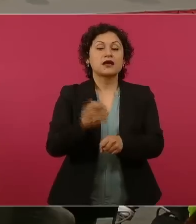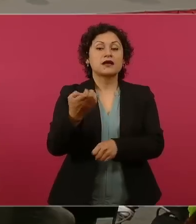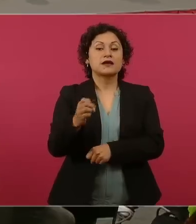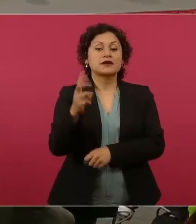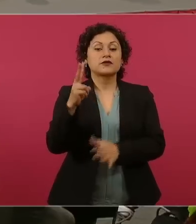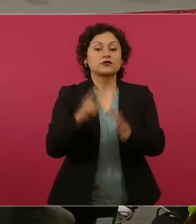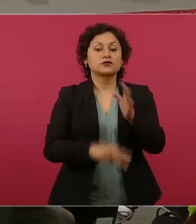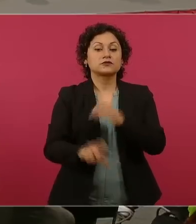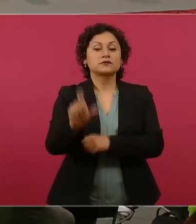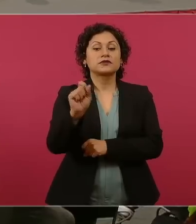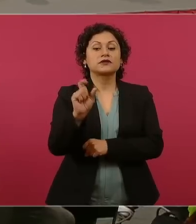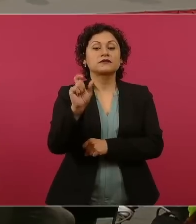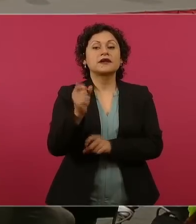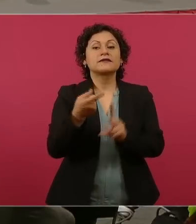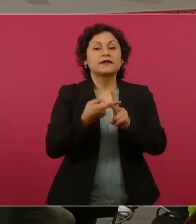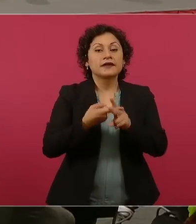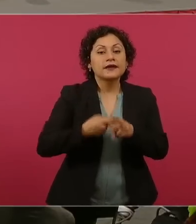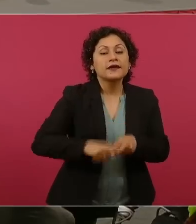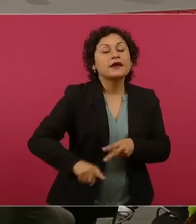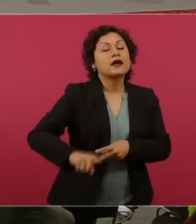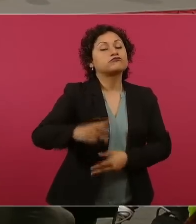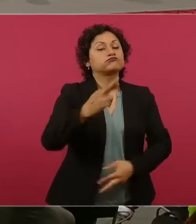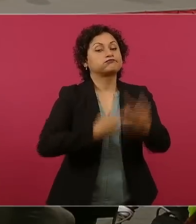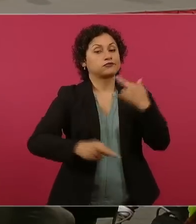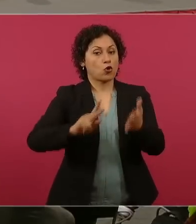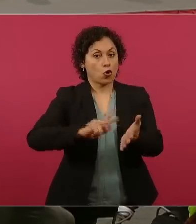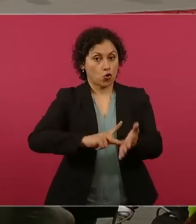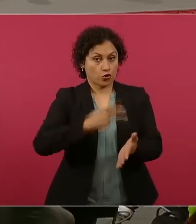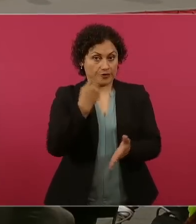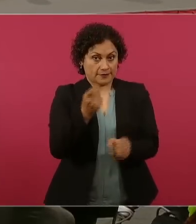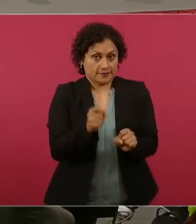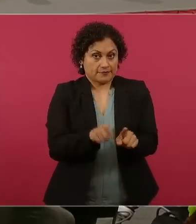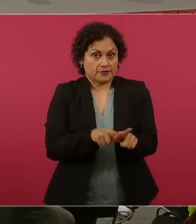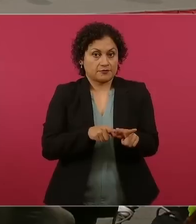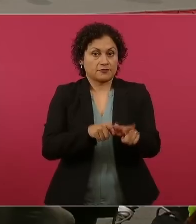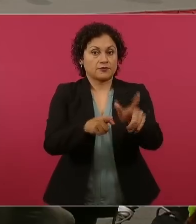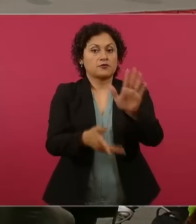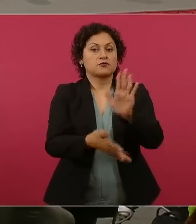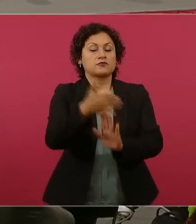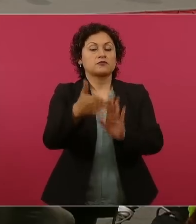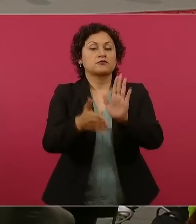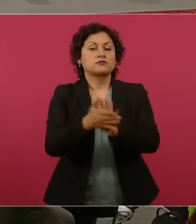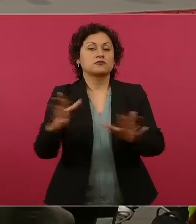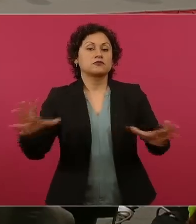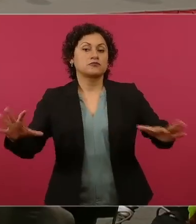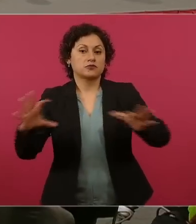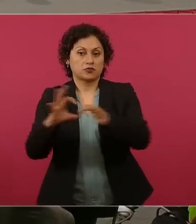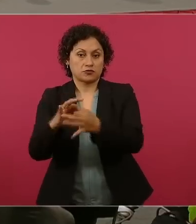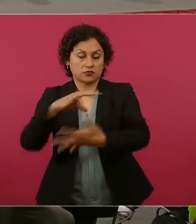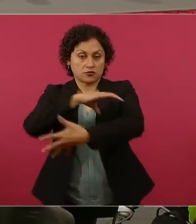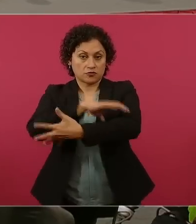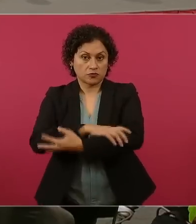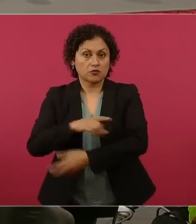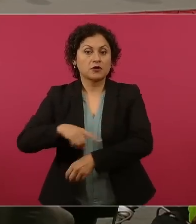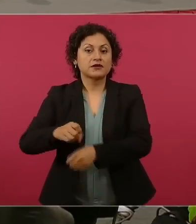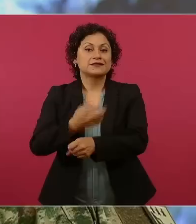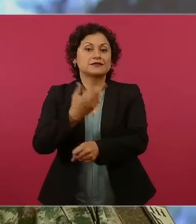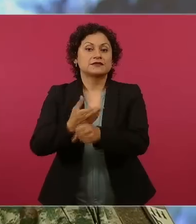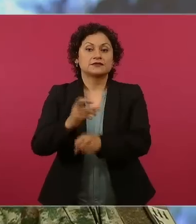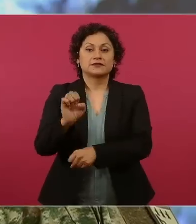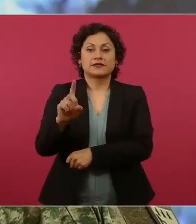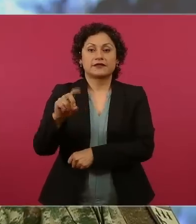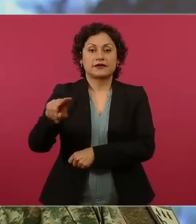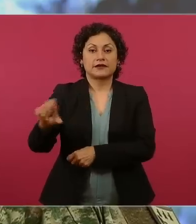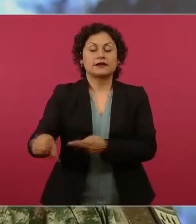se reinició la construcción de dicha obra mediante un convenio de colaboración de la Secretaría de la Defensa Nacional con la